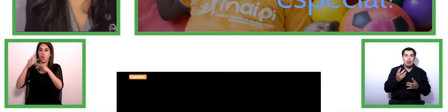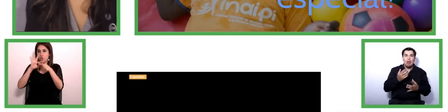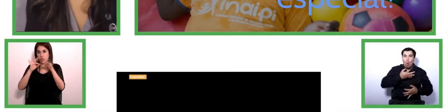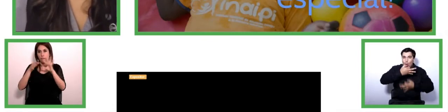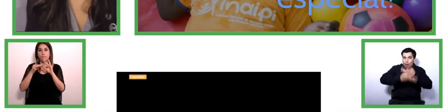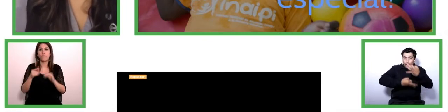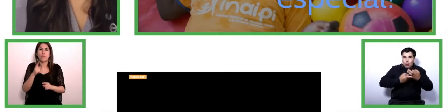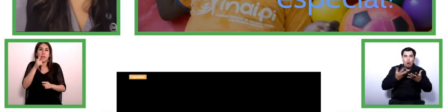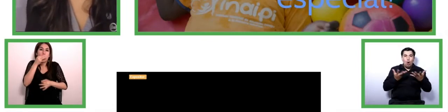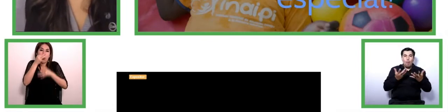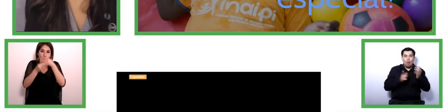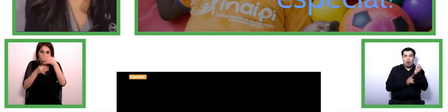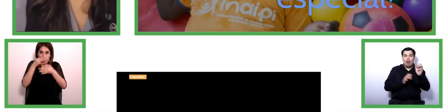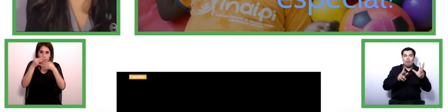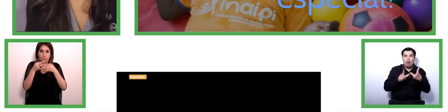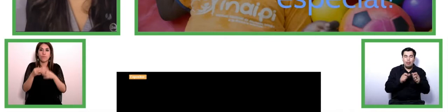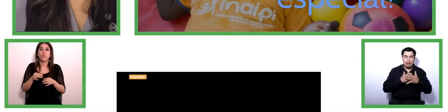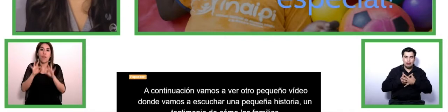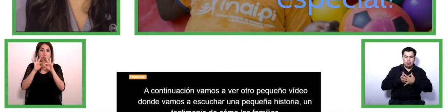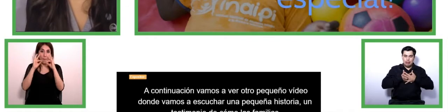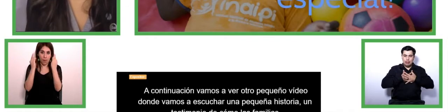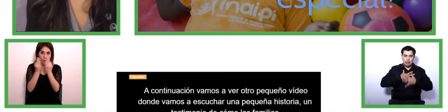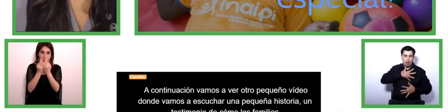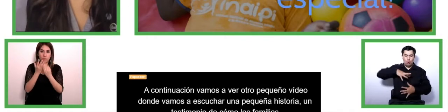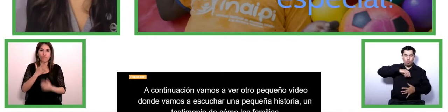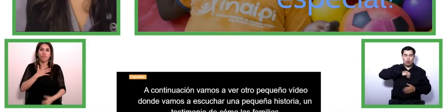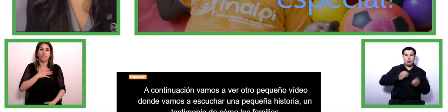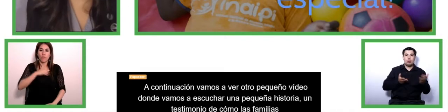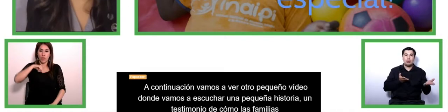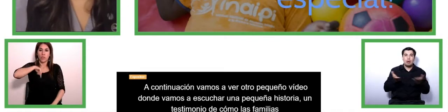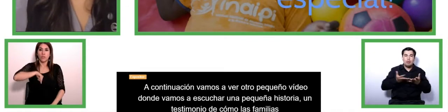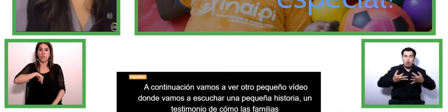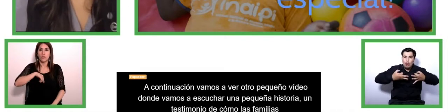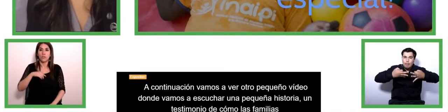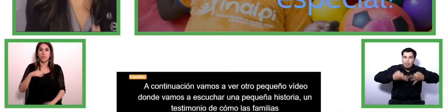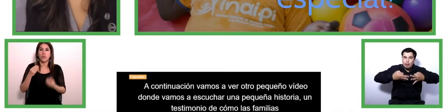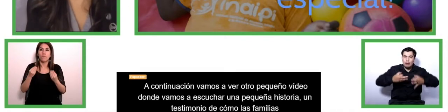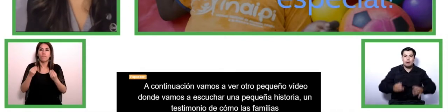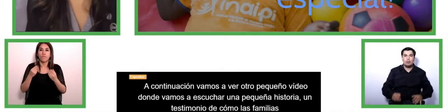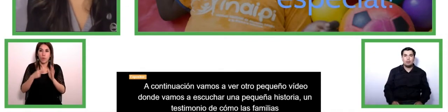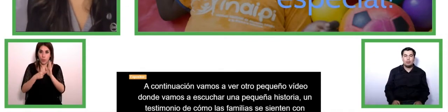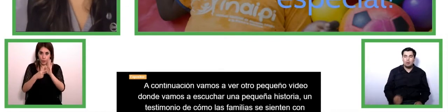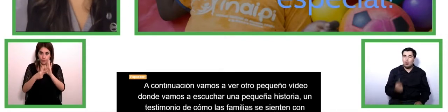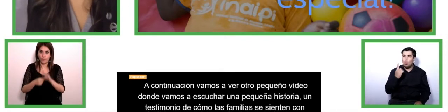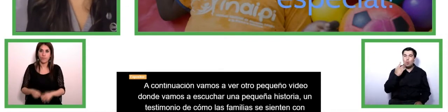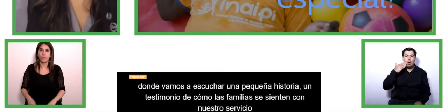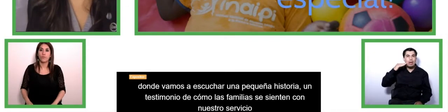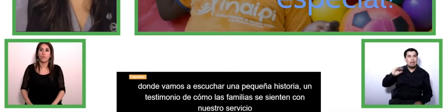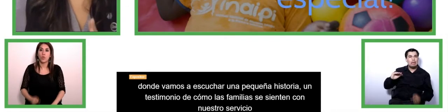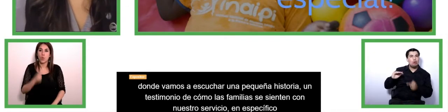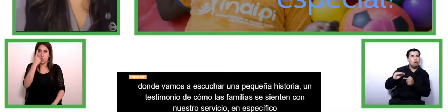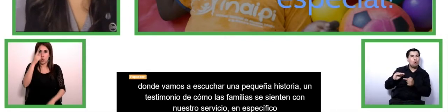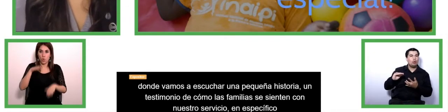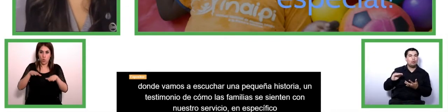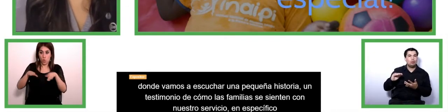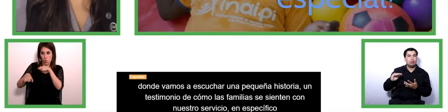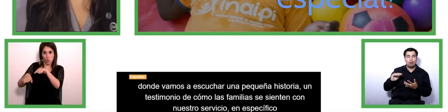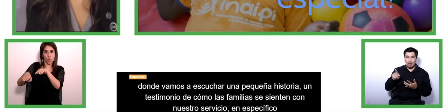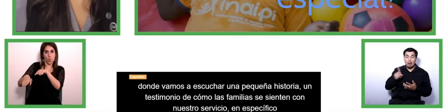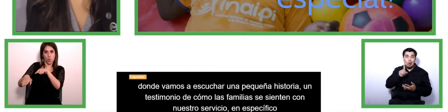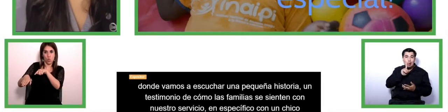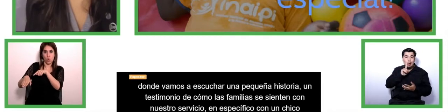testimonio de cómo familias se sienten con nuestros servicios, en específico en casa con un chico